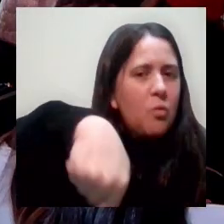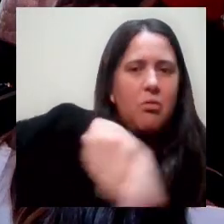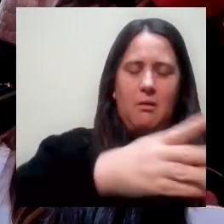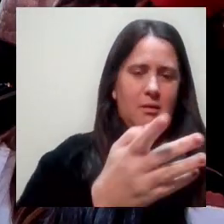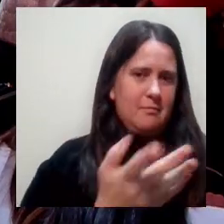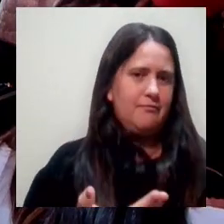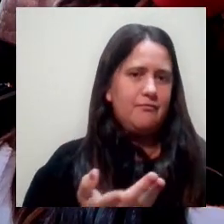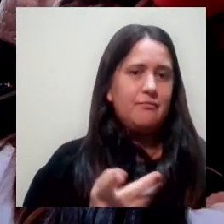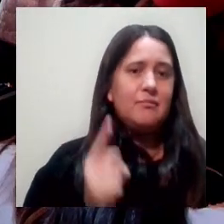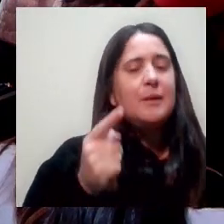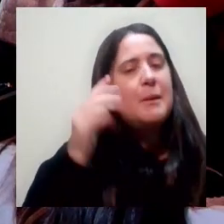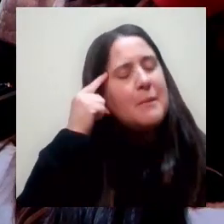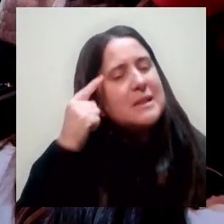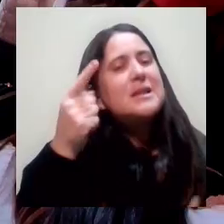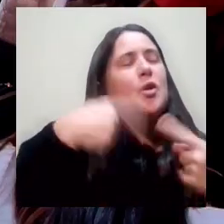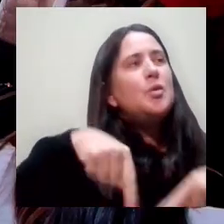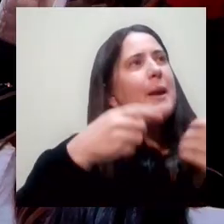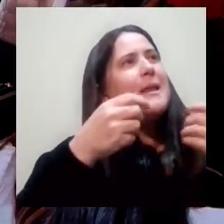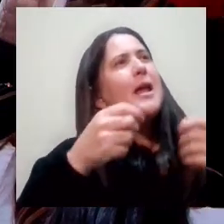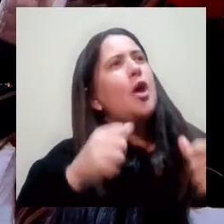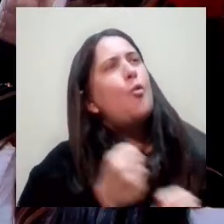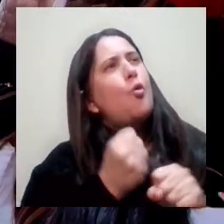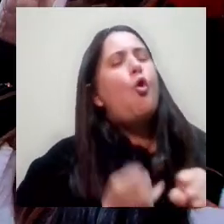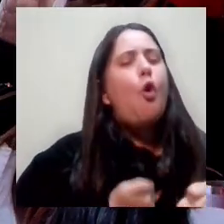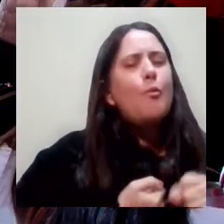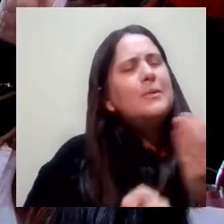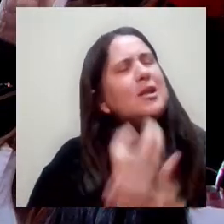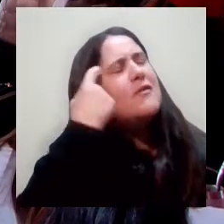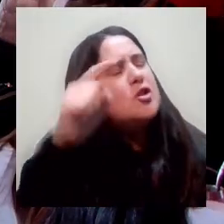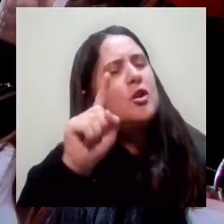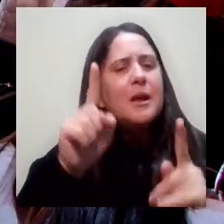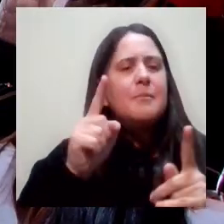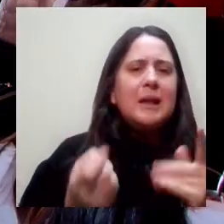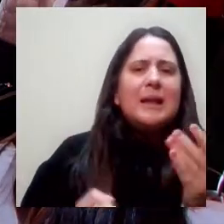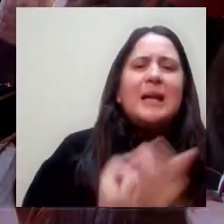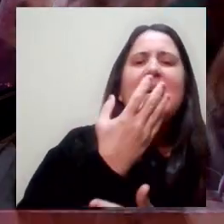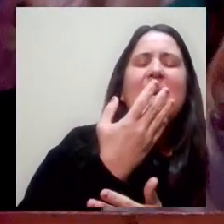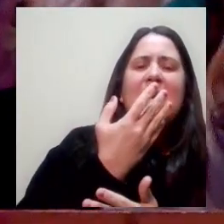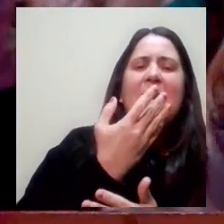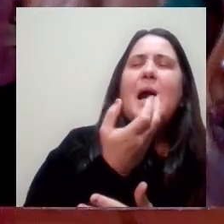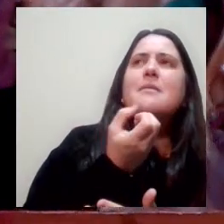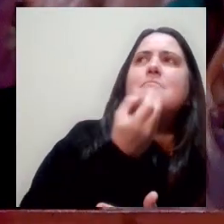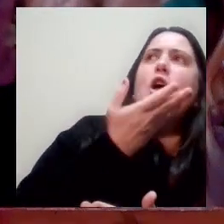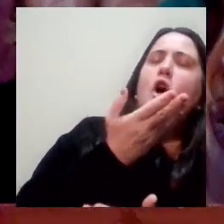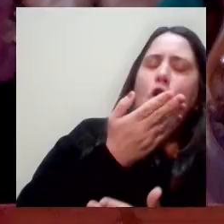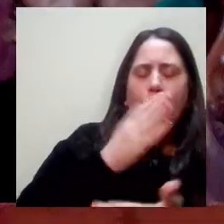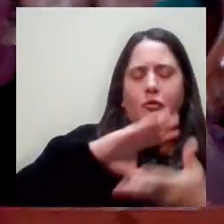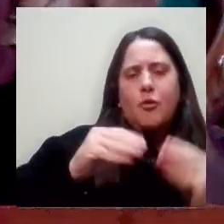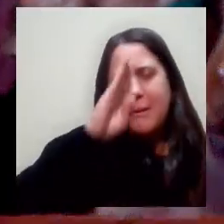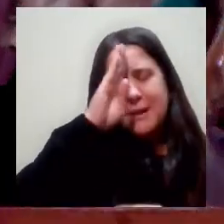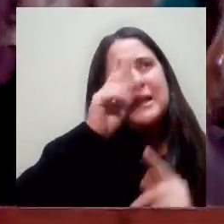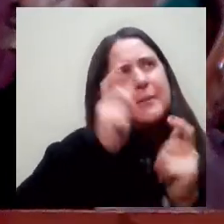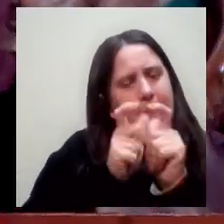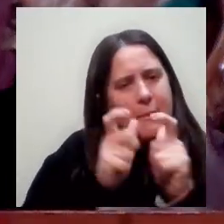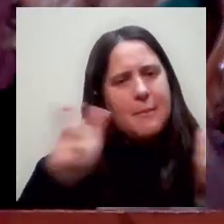vuestras prácticas, pensando en esta innovación y en generar más y mejores aprendizajes. Así que empezar por ahí, por celebrar